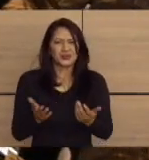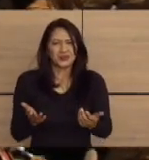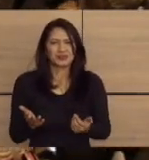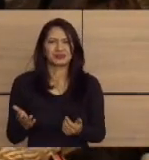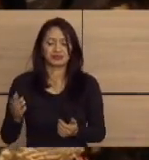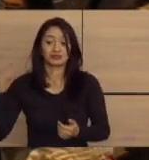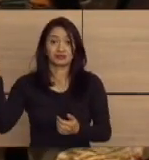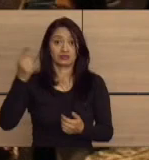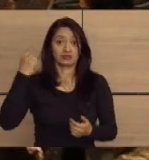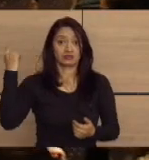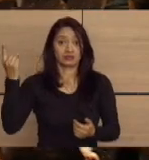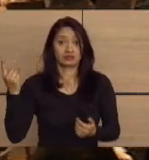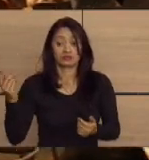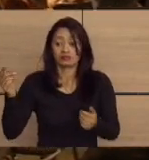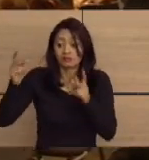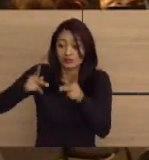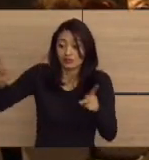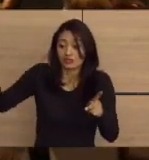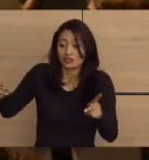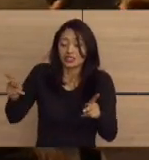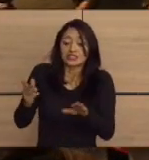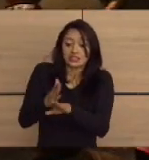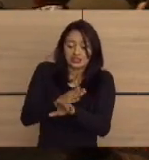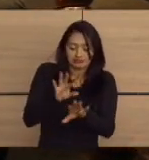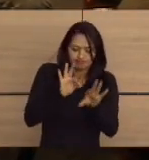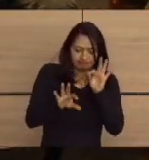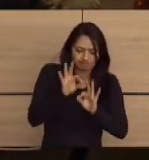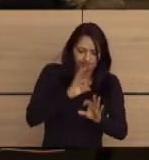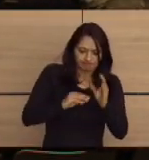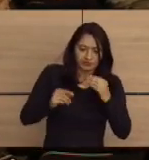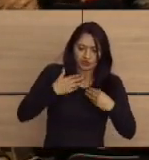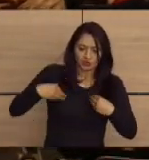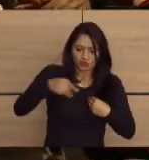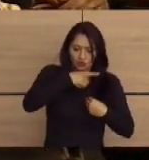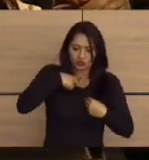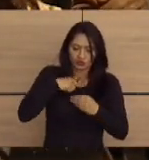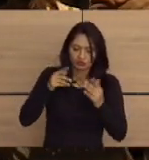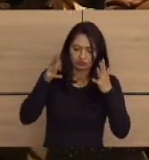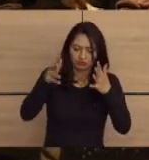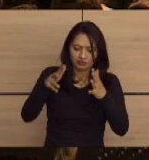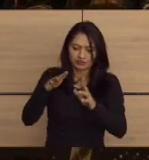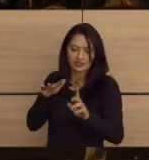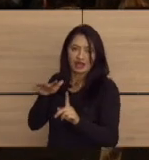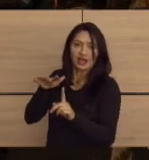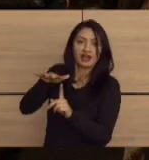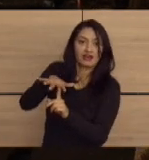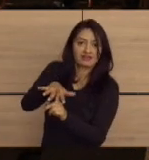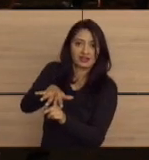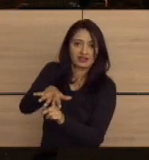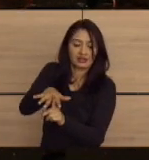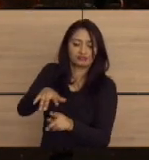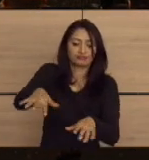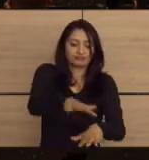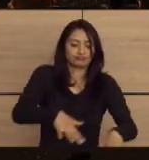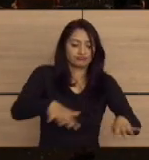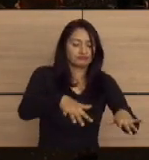con perdón, si no ponemos mucho cuidado, va a repetir los mismos esquemas racialistas, de jerarquía de